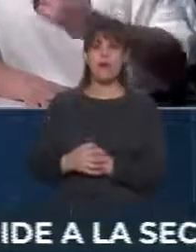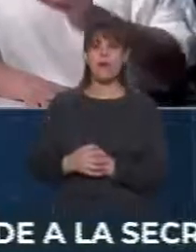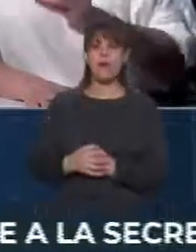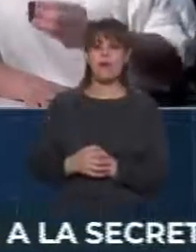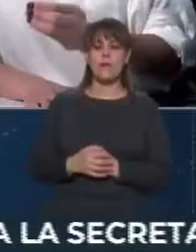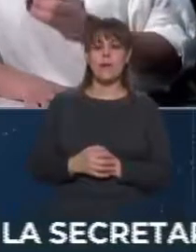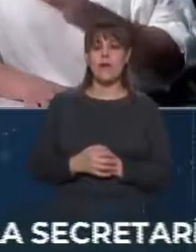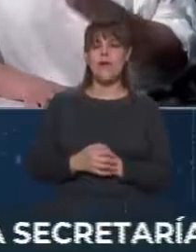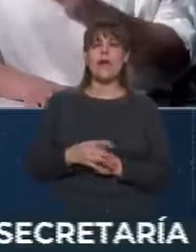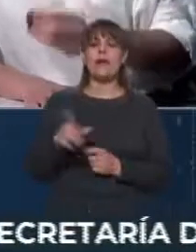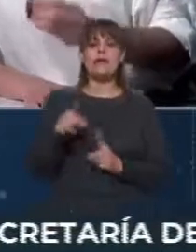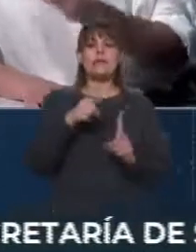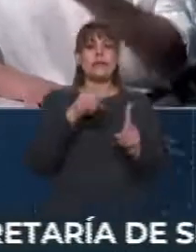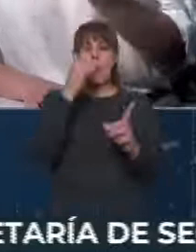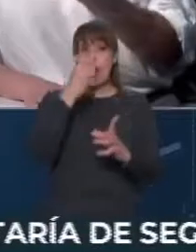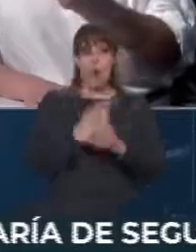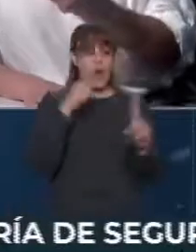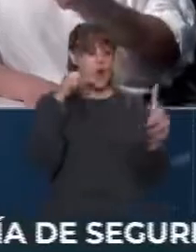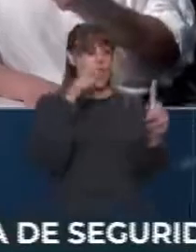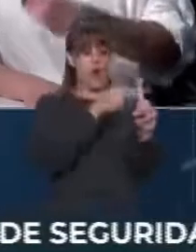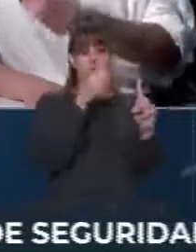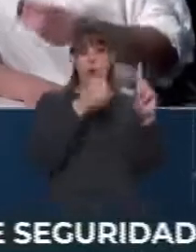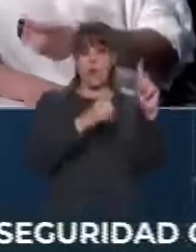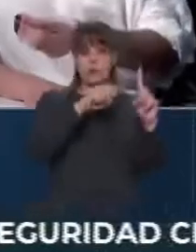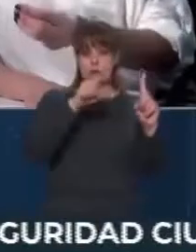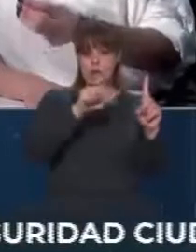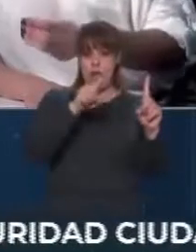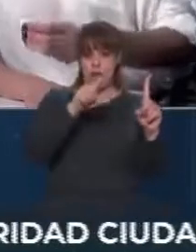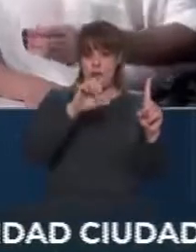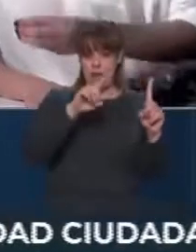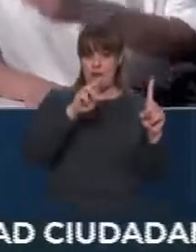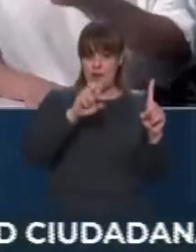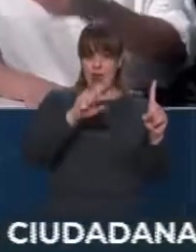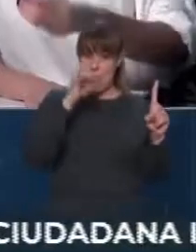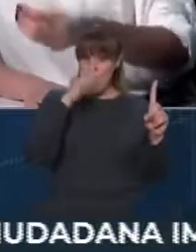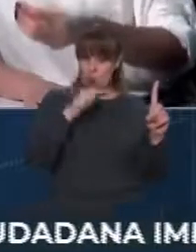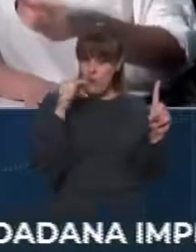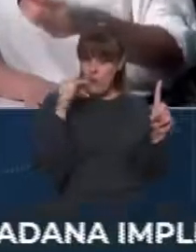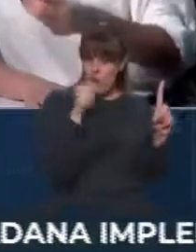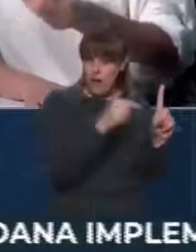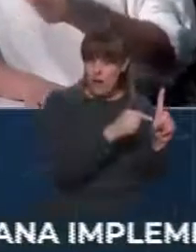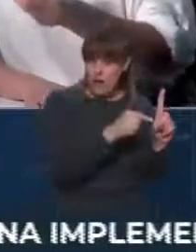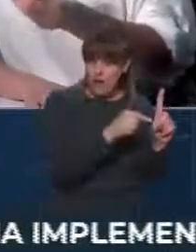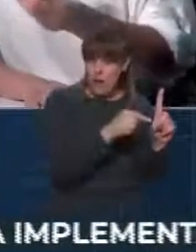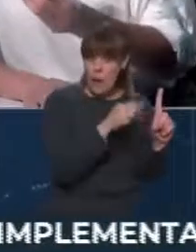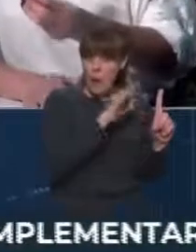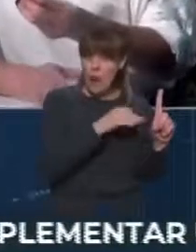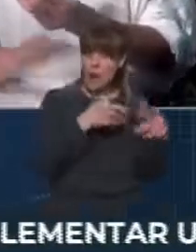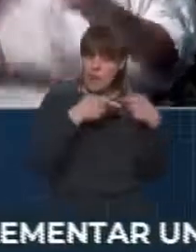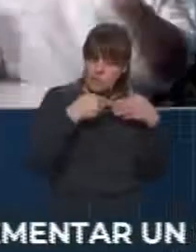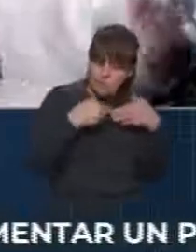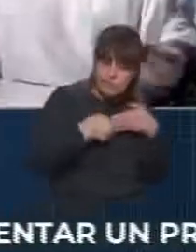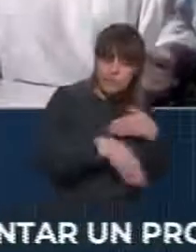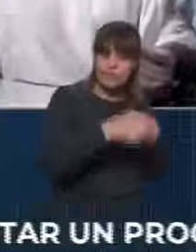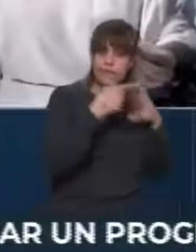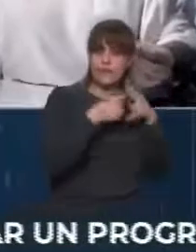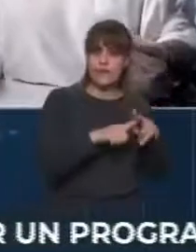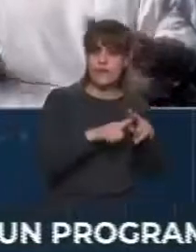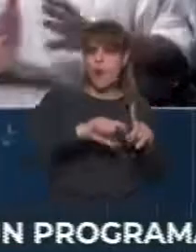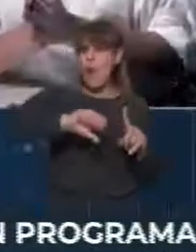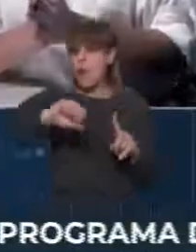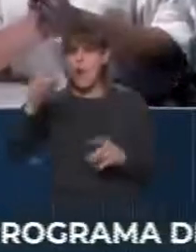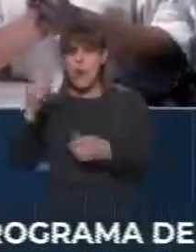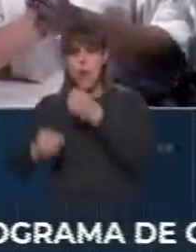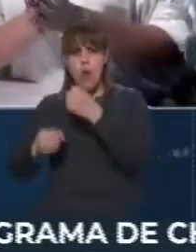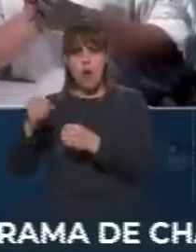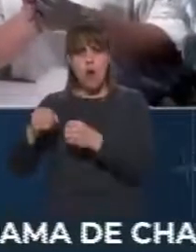el ministro Saldívar podría echar a andar esa reforma o consolidarla, lo que significa que todos los demás